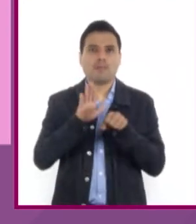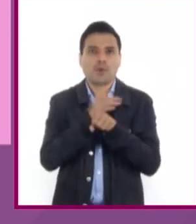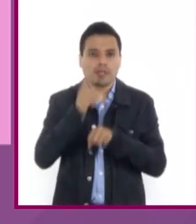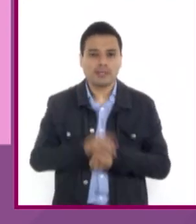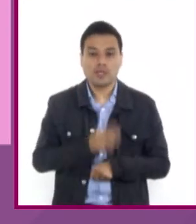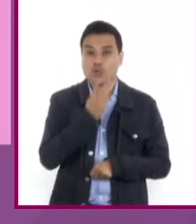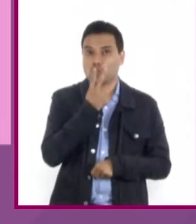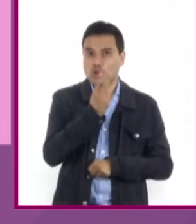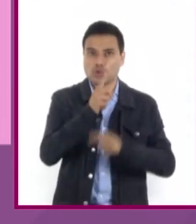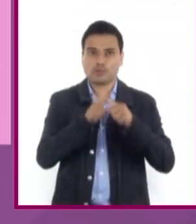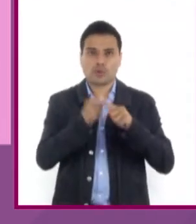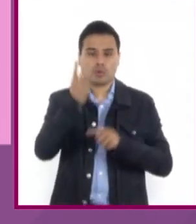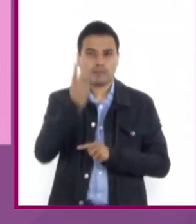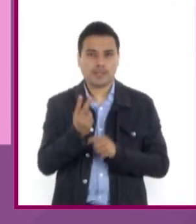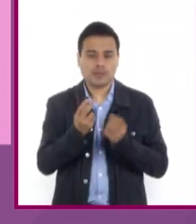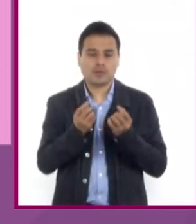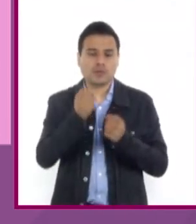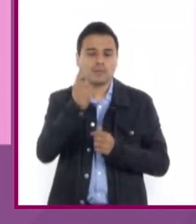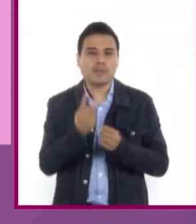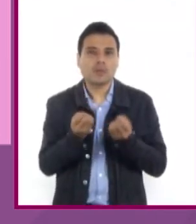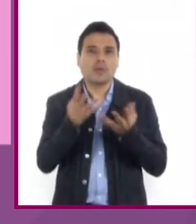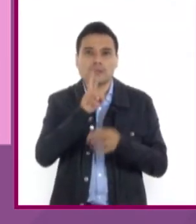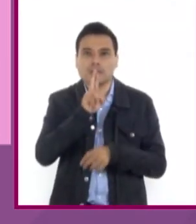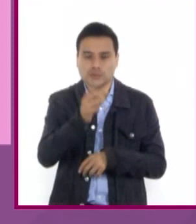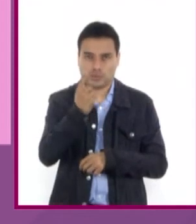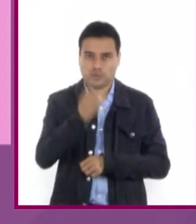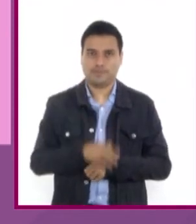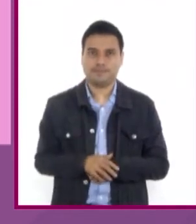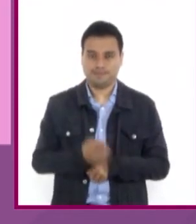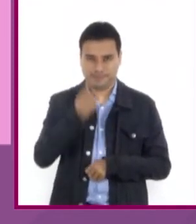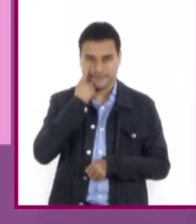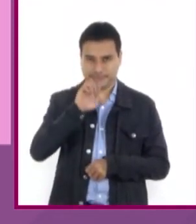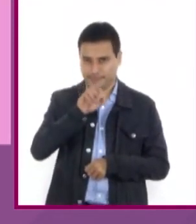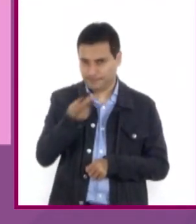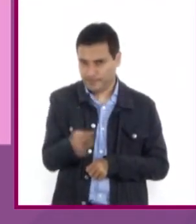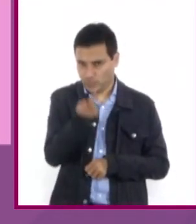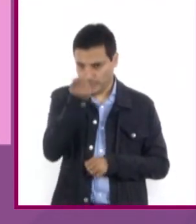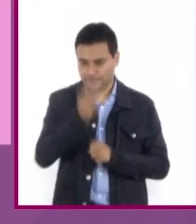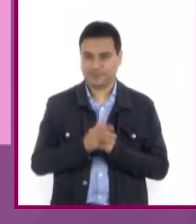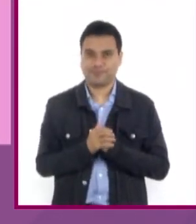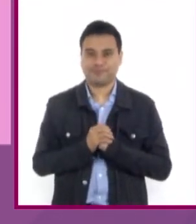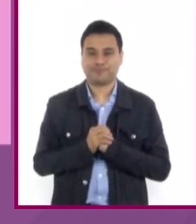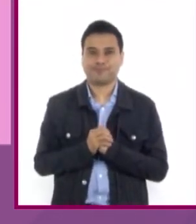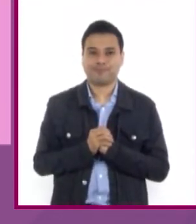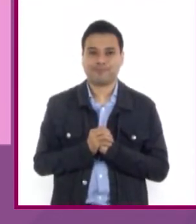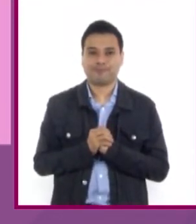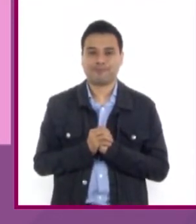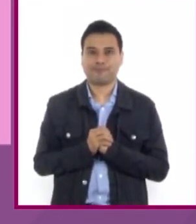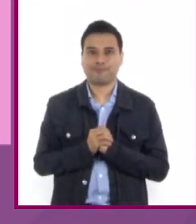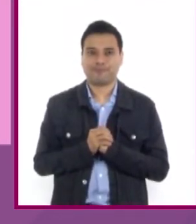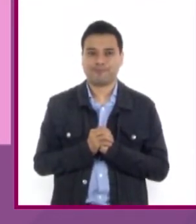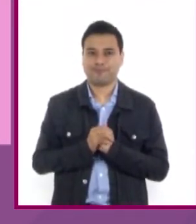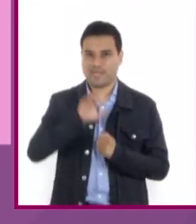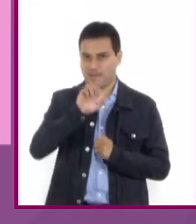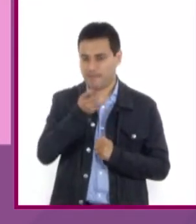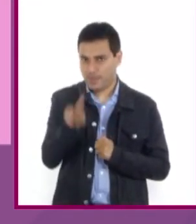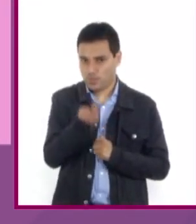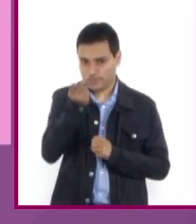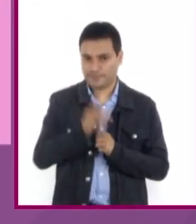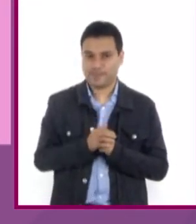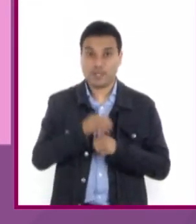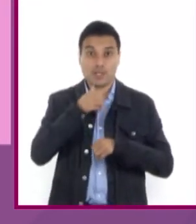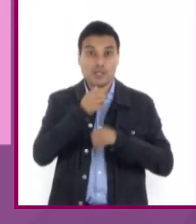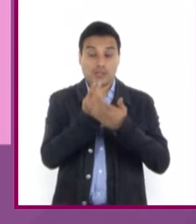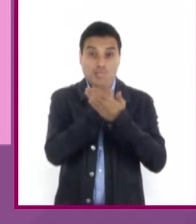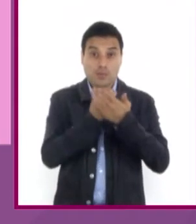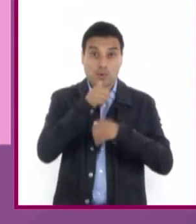por 1/2 es igual a 1. Inciso E. ¿Qué factor de escala hace pasar de la figura 3 a